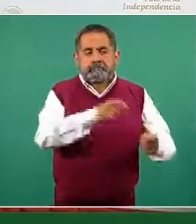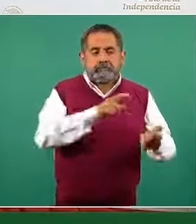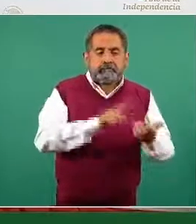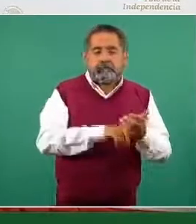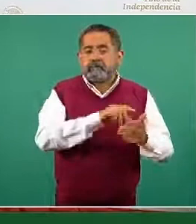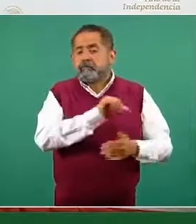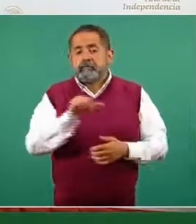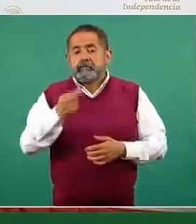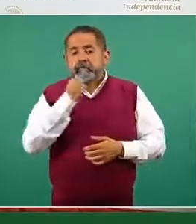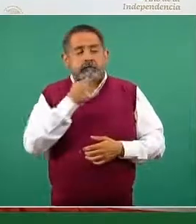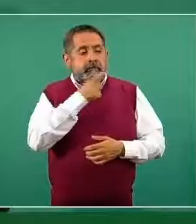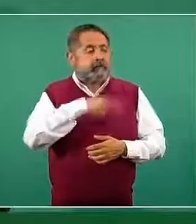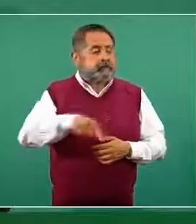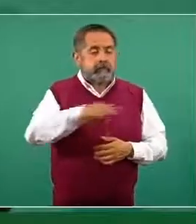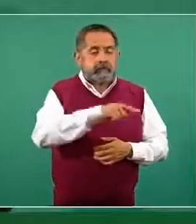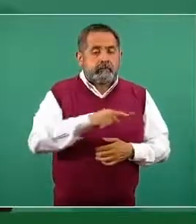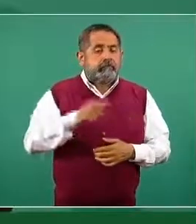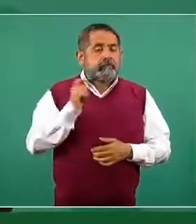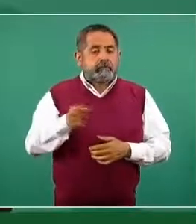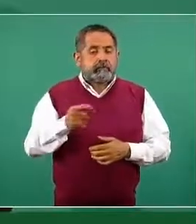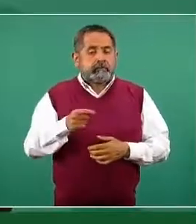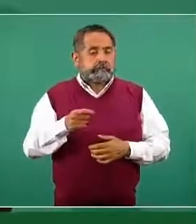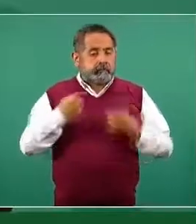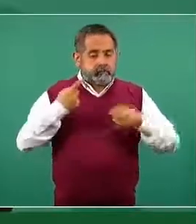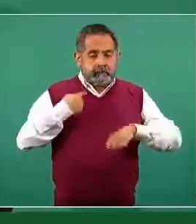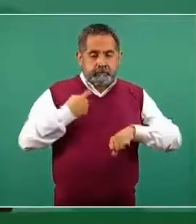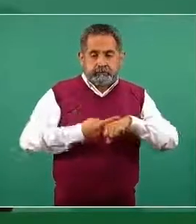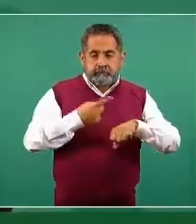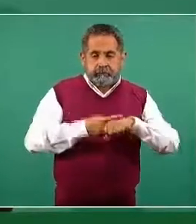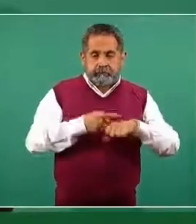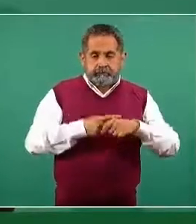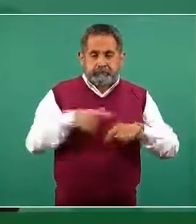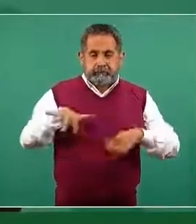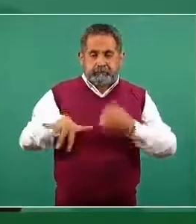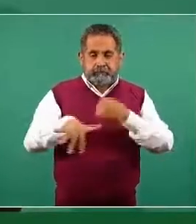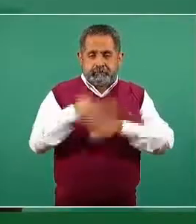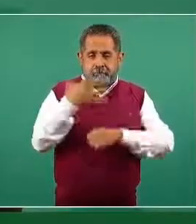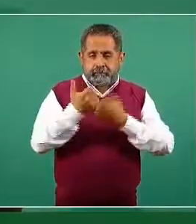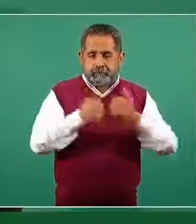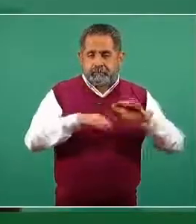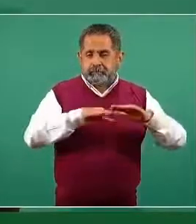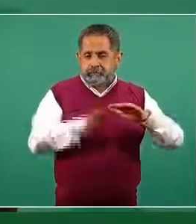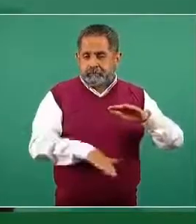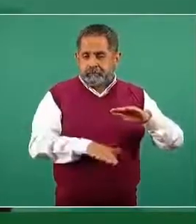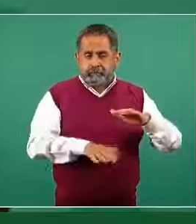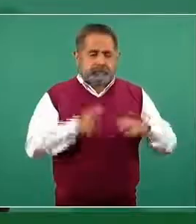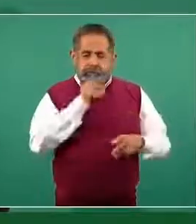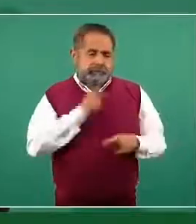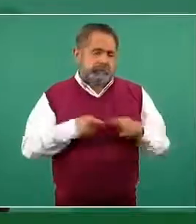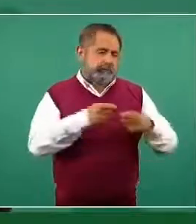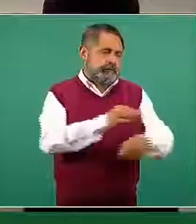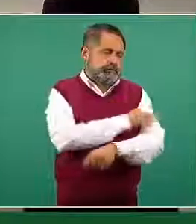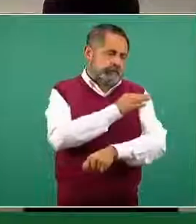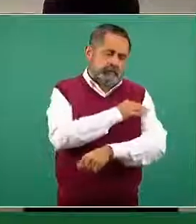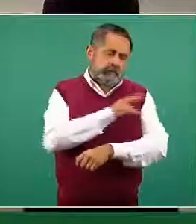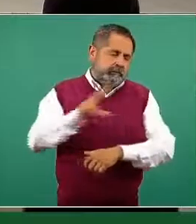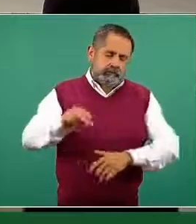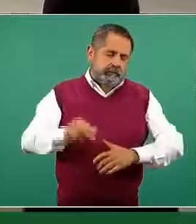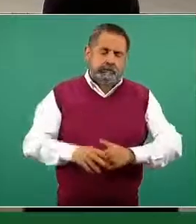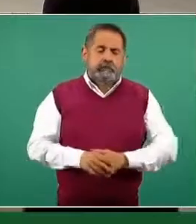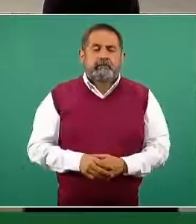ninguna vacuna a personas que sean de 15 años o menos de edad.